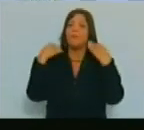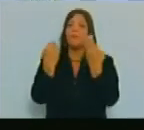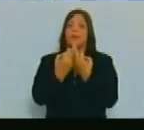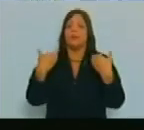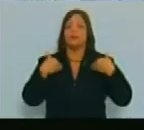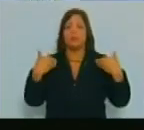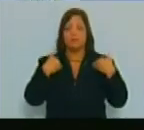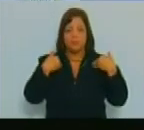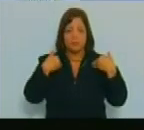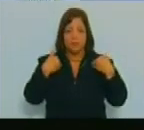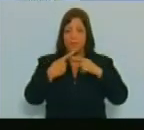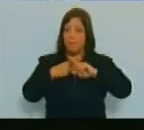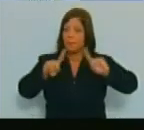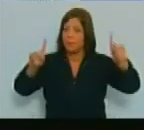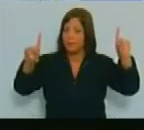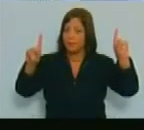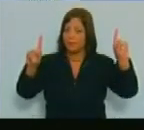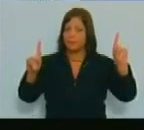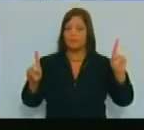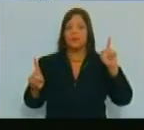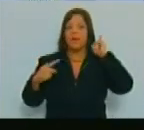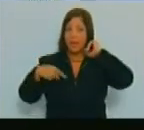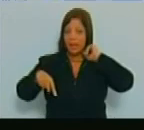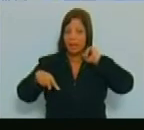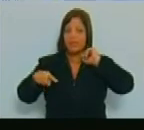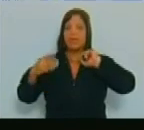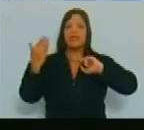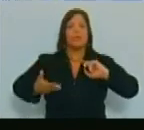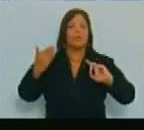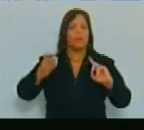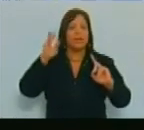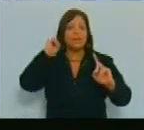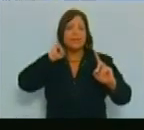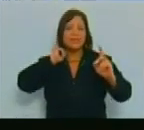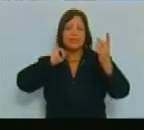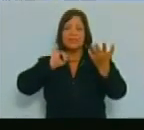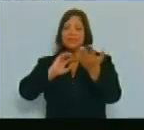pero aquí vale la pena destacar